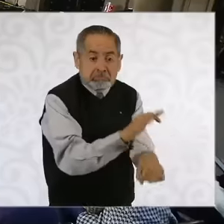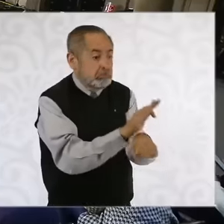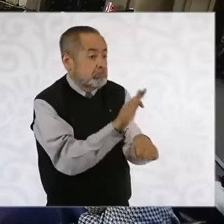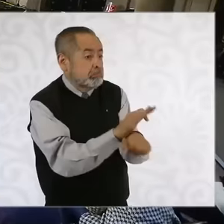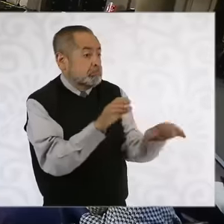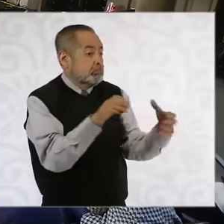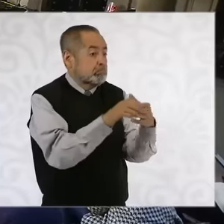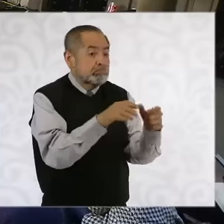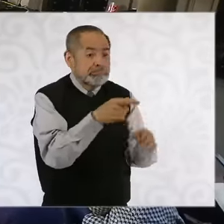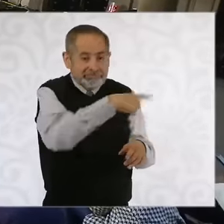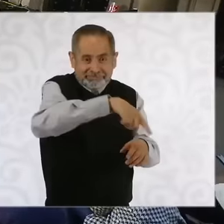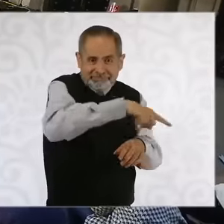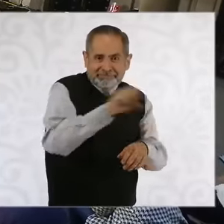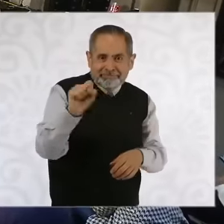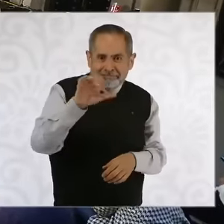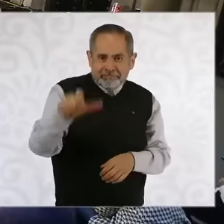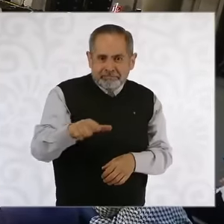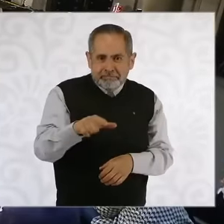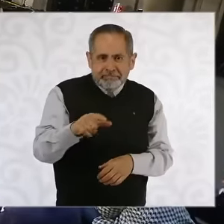hace 6 años